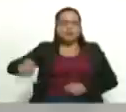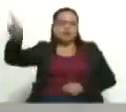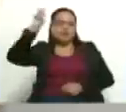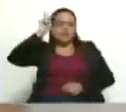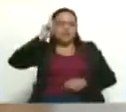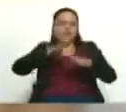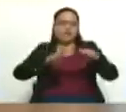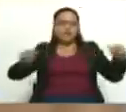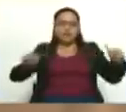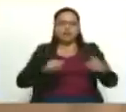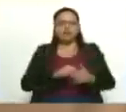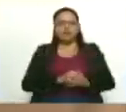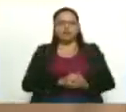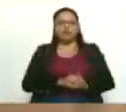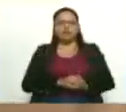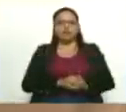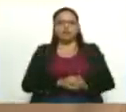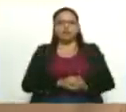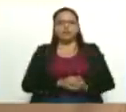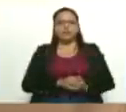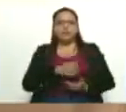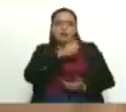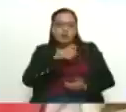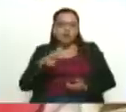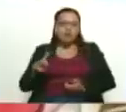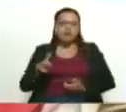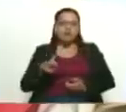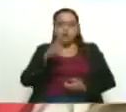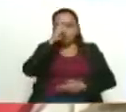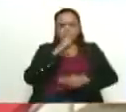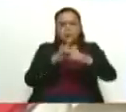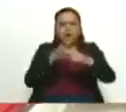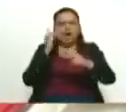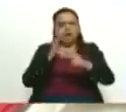tierra. Los decentes somos decentes.